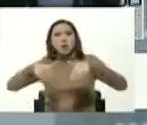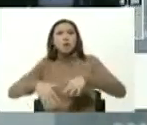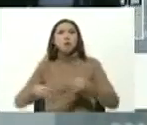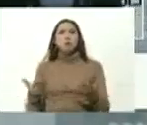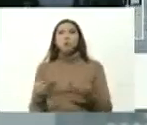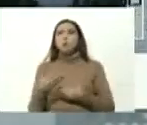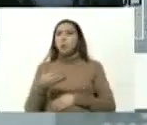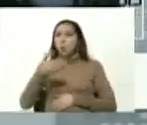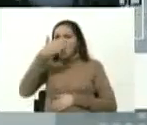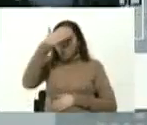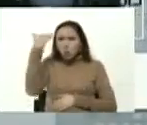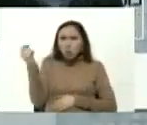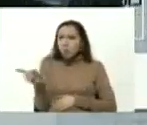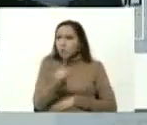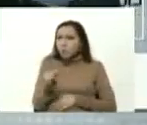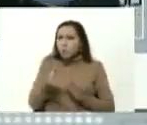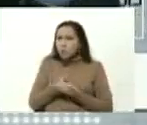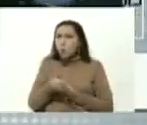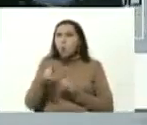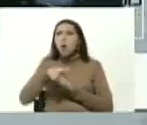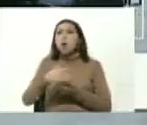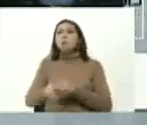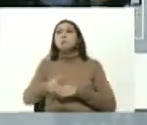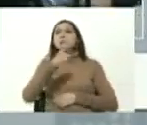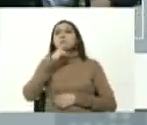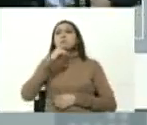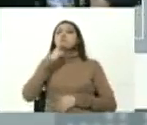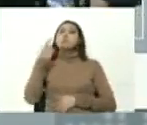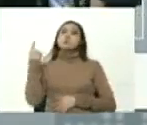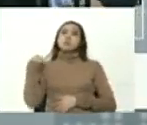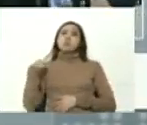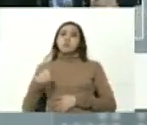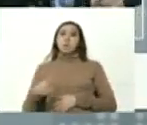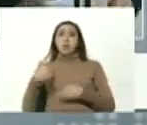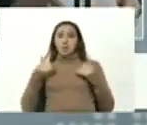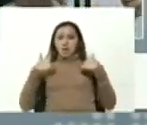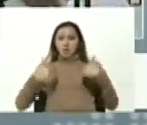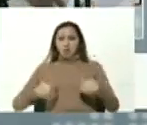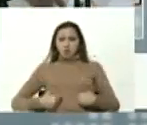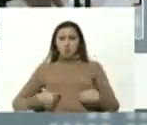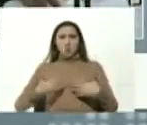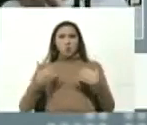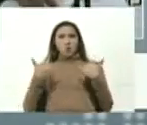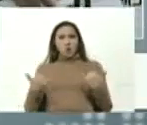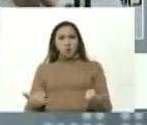olvidar en la situación delicada que se encuentra la humanidad y en particular